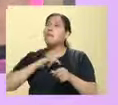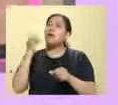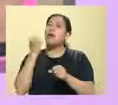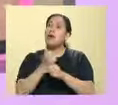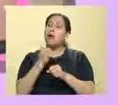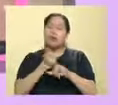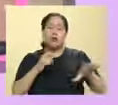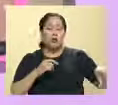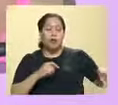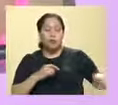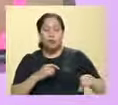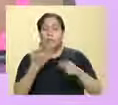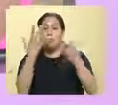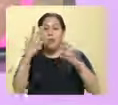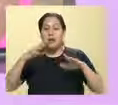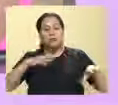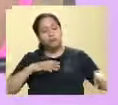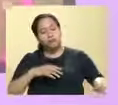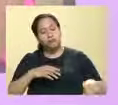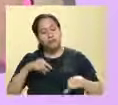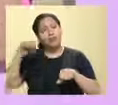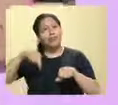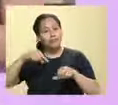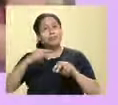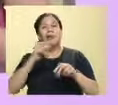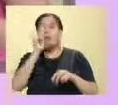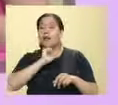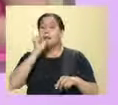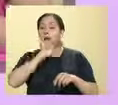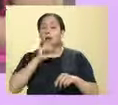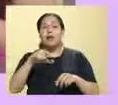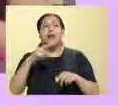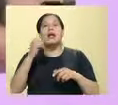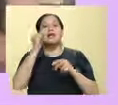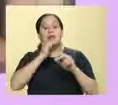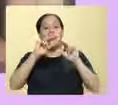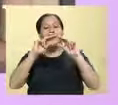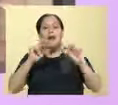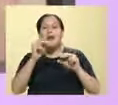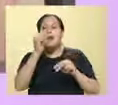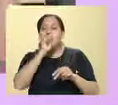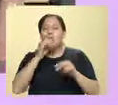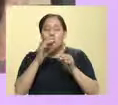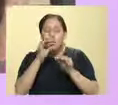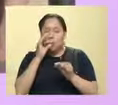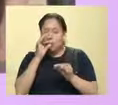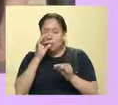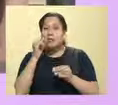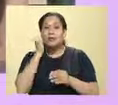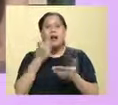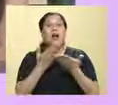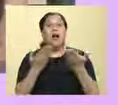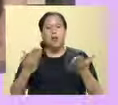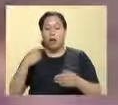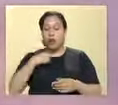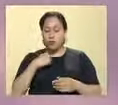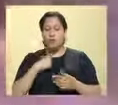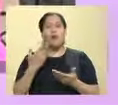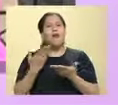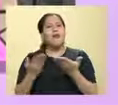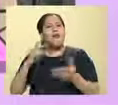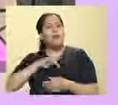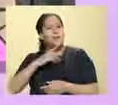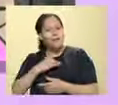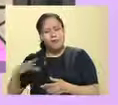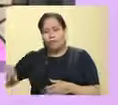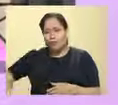nos traía de la mano, mi abuelito nos traía a tomar nieve aquí. ¡Qué rico! Y ahora yo vengo con mis hijos. ¿Y